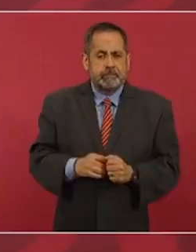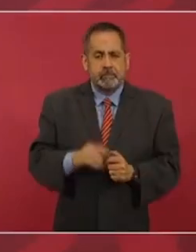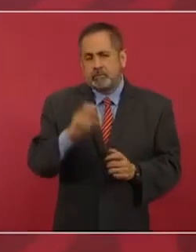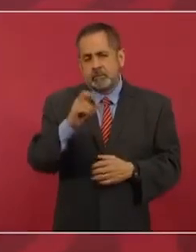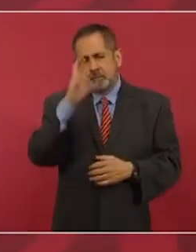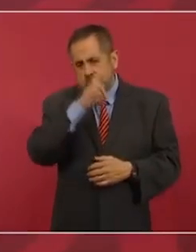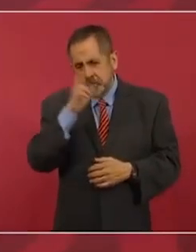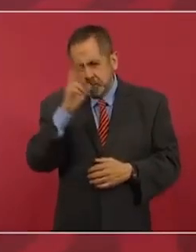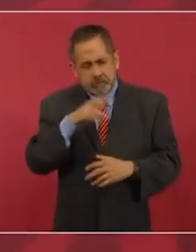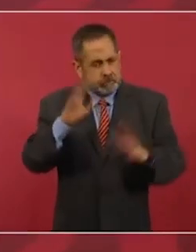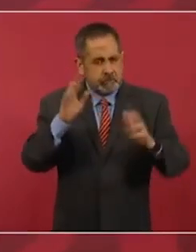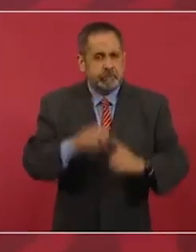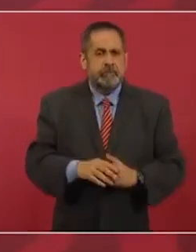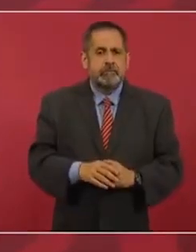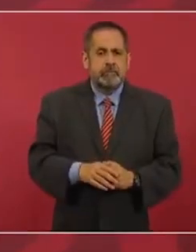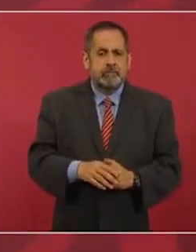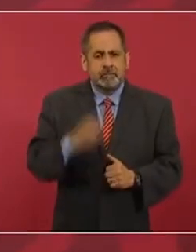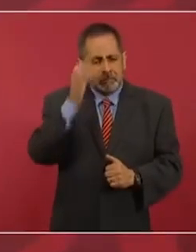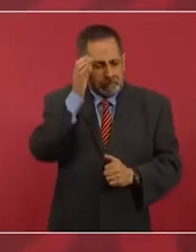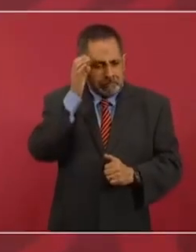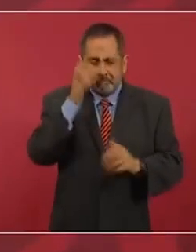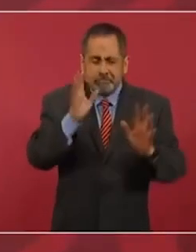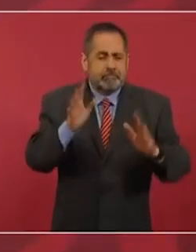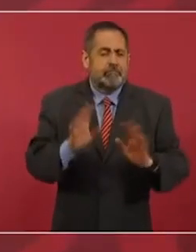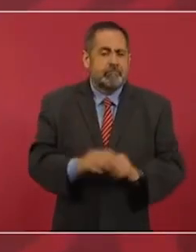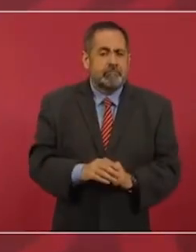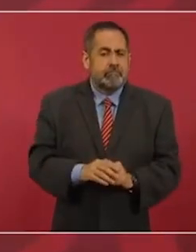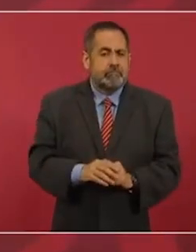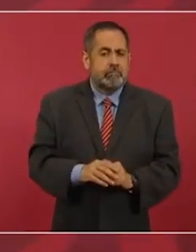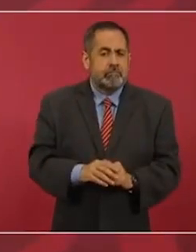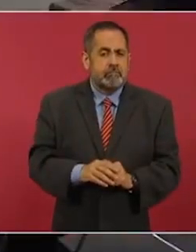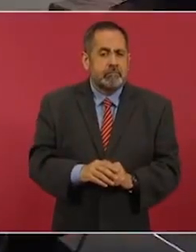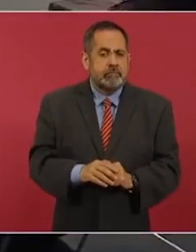o Rusia o China.